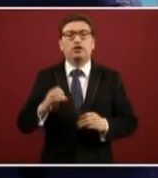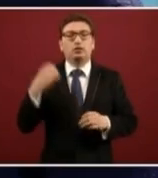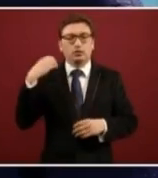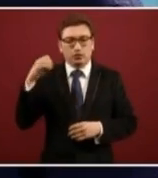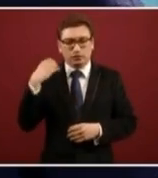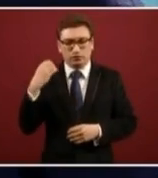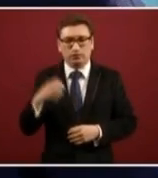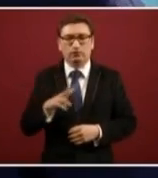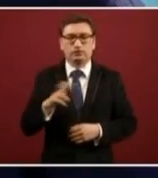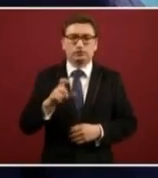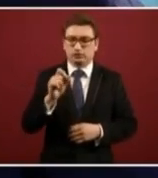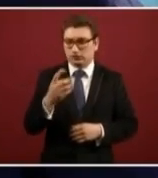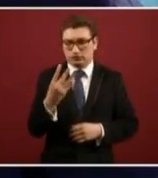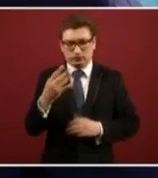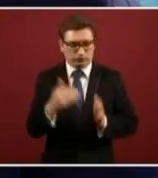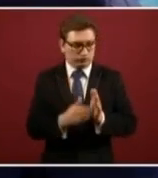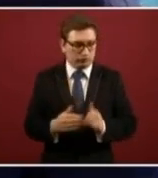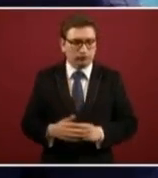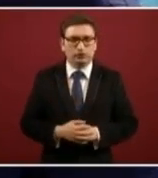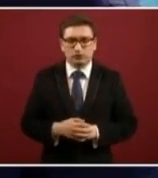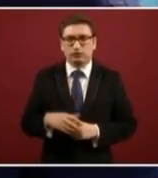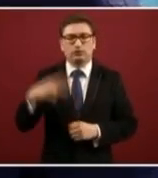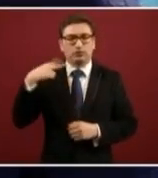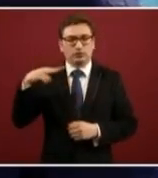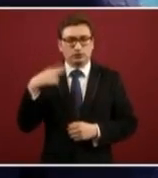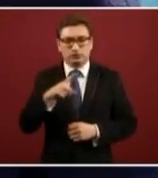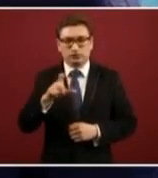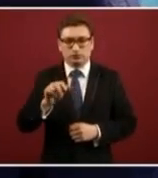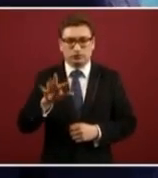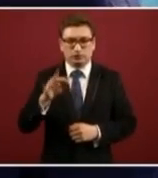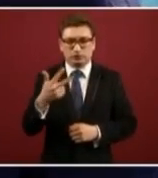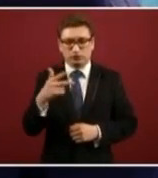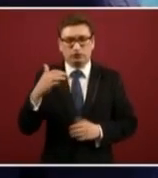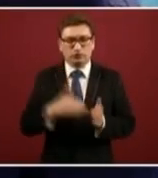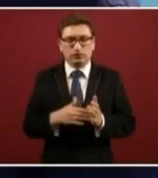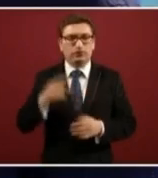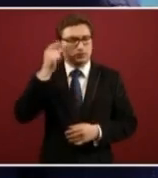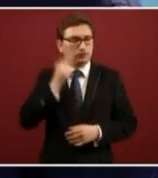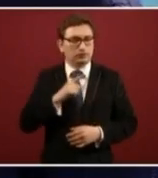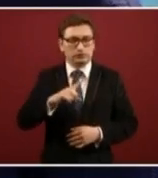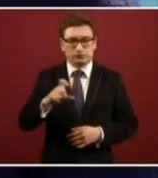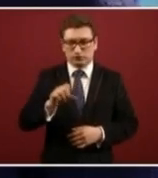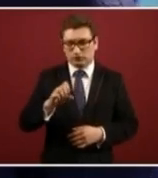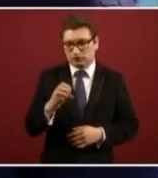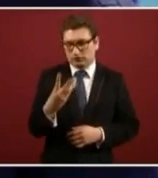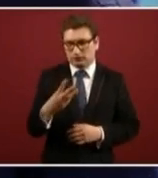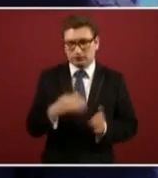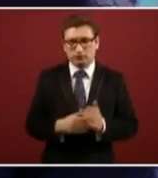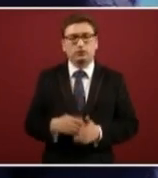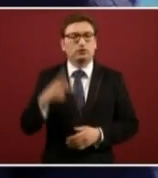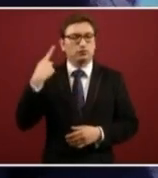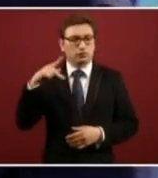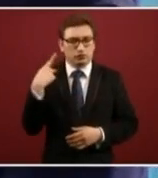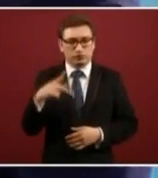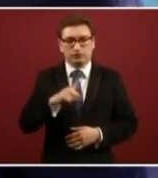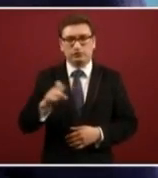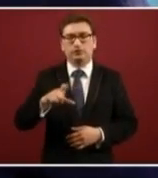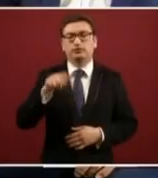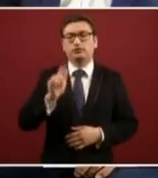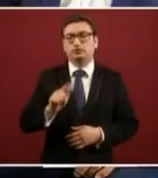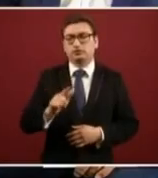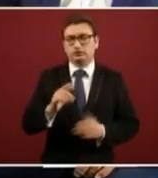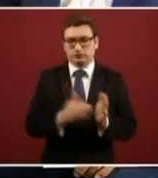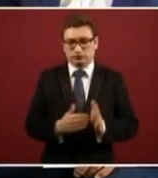con 224.000, Veracruz 148.000, Guerrero 173.000, Puebla